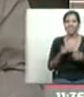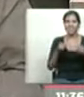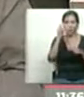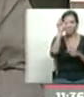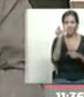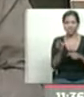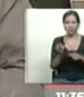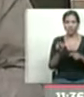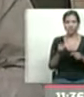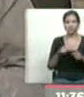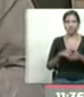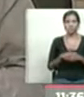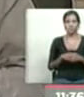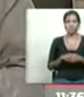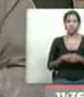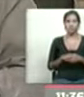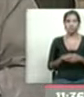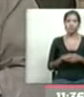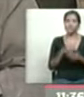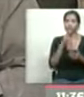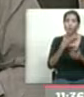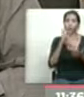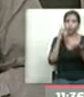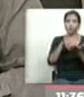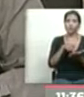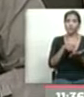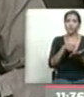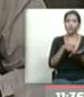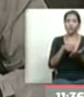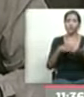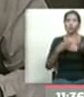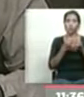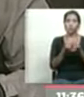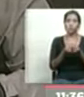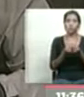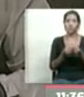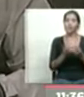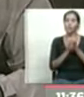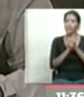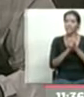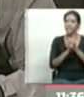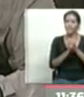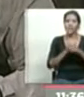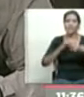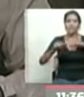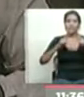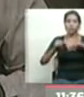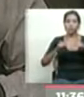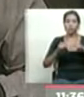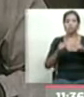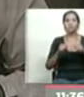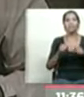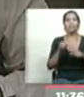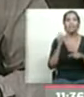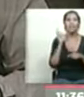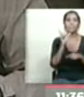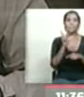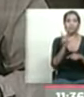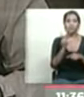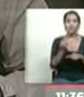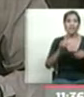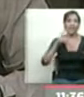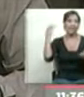personaje que estuvo ahí acompañando a la compañera Ibemar, a la dirección del partido de Caracas,